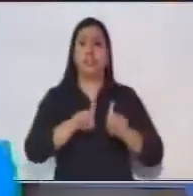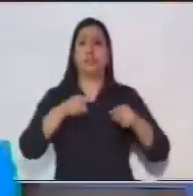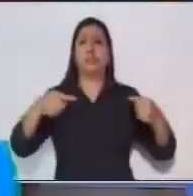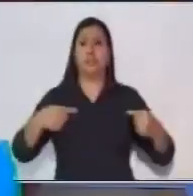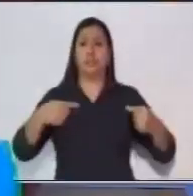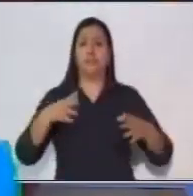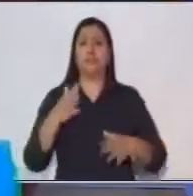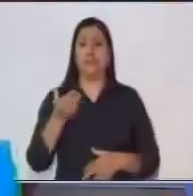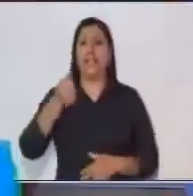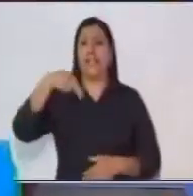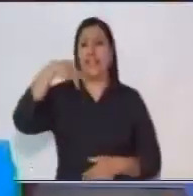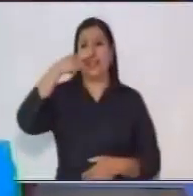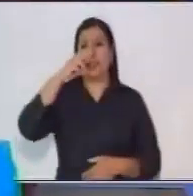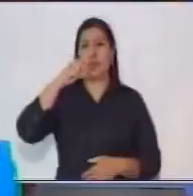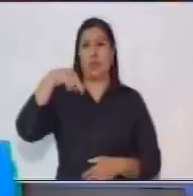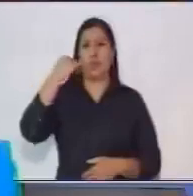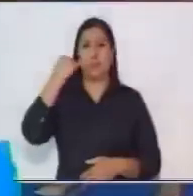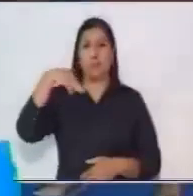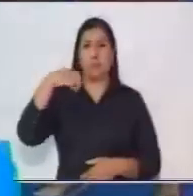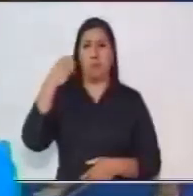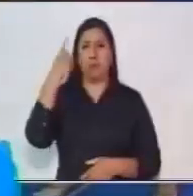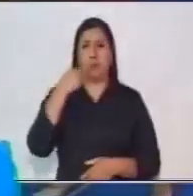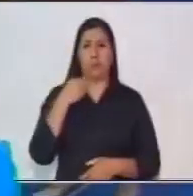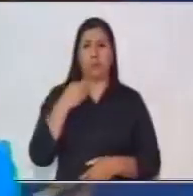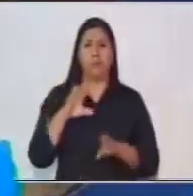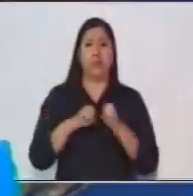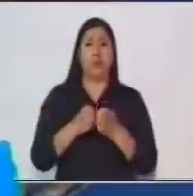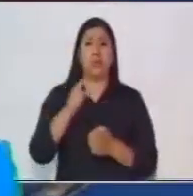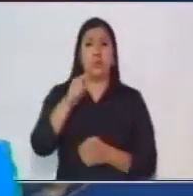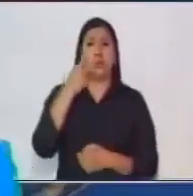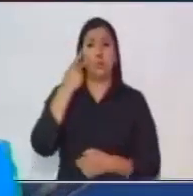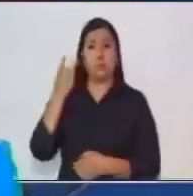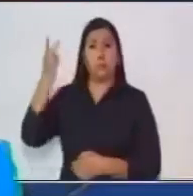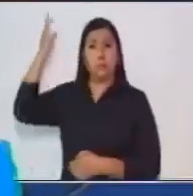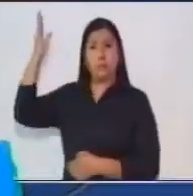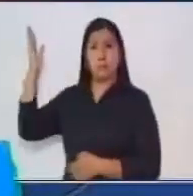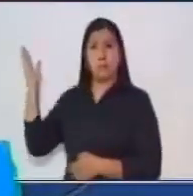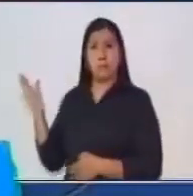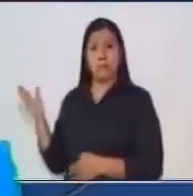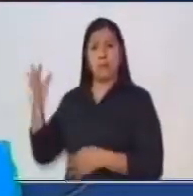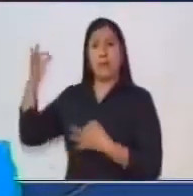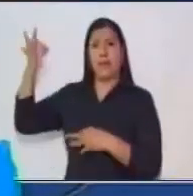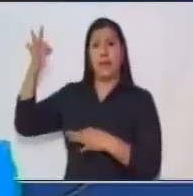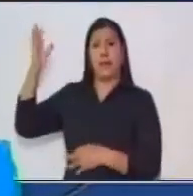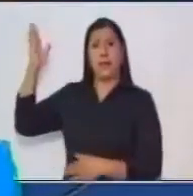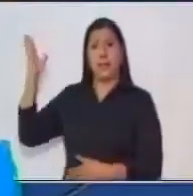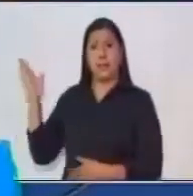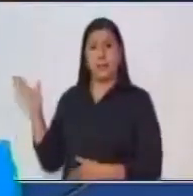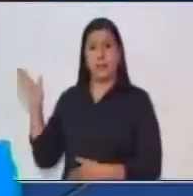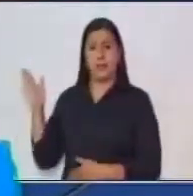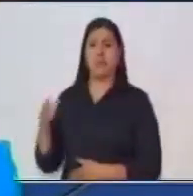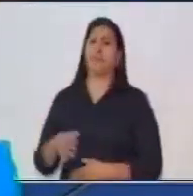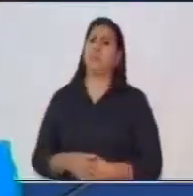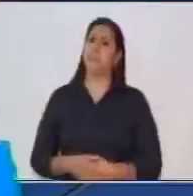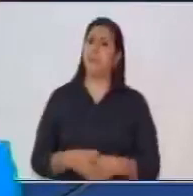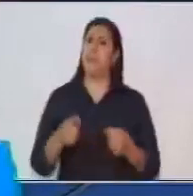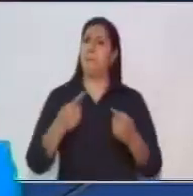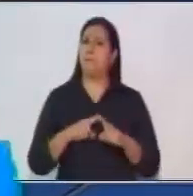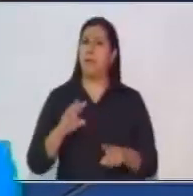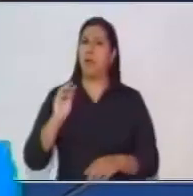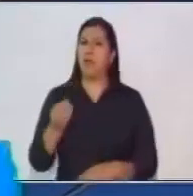que tenemos en cuanto a los sinónimos y los antónimos. Pero, ¿qué es un